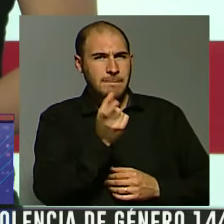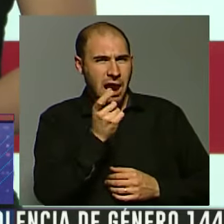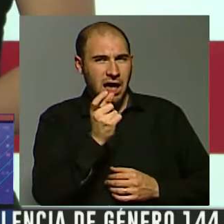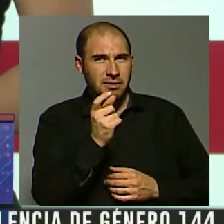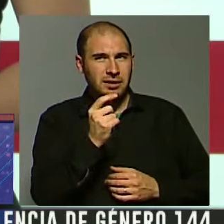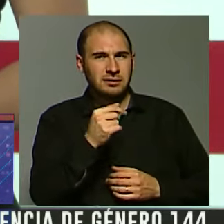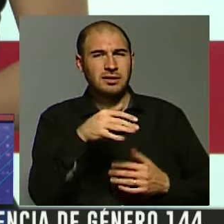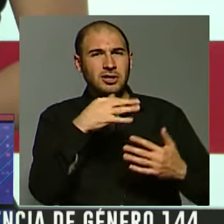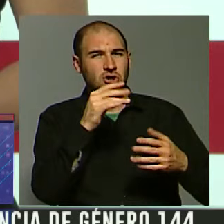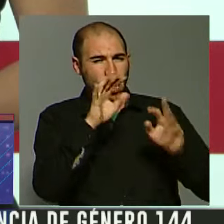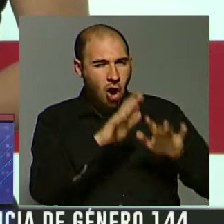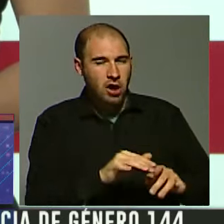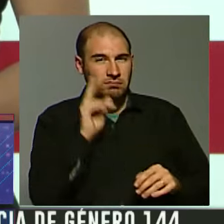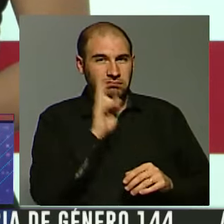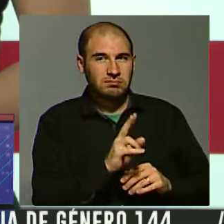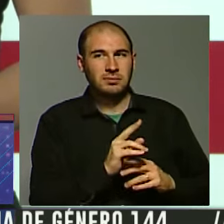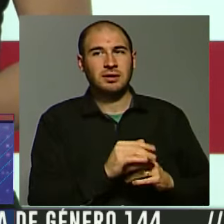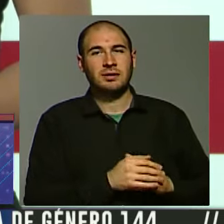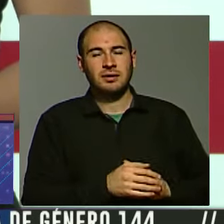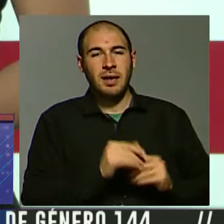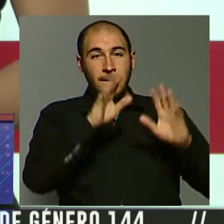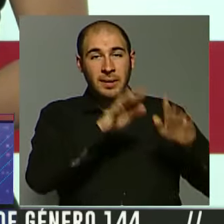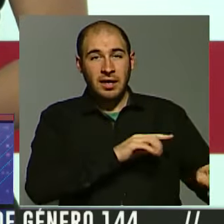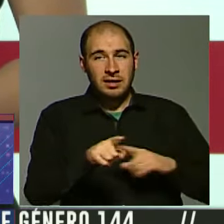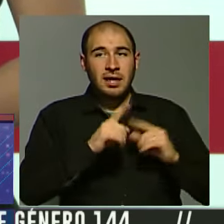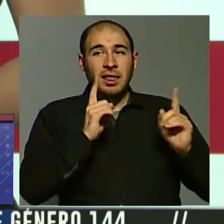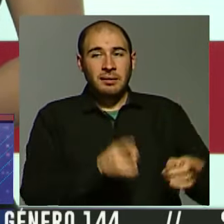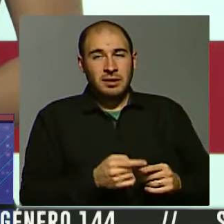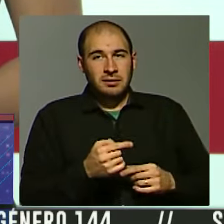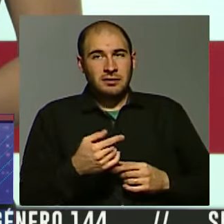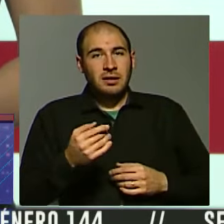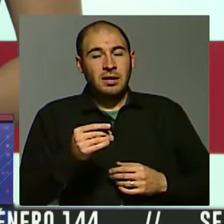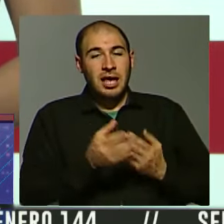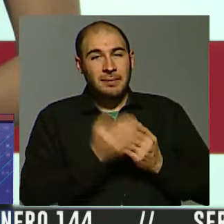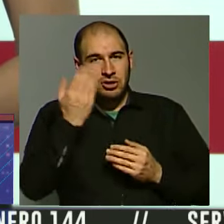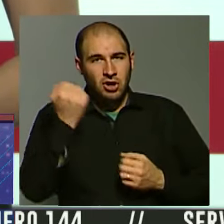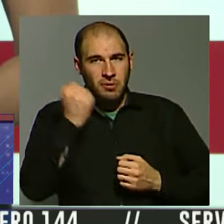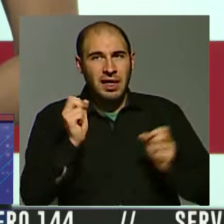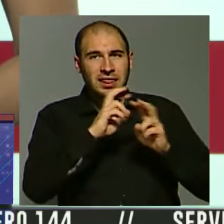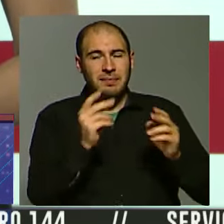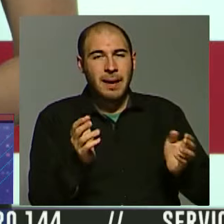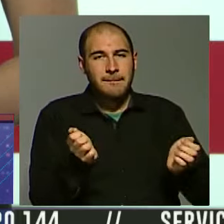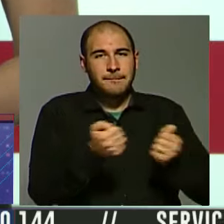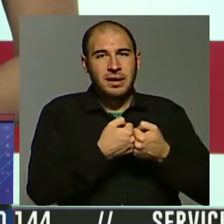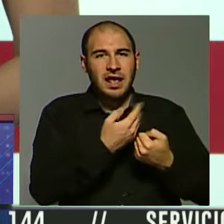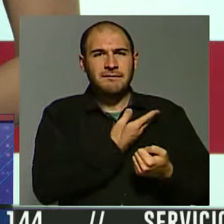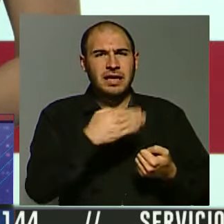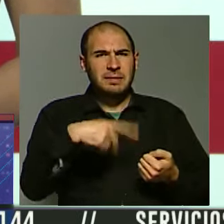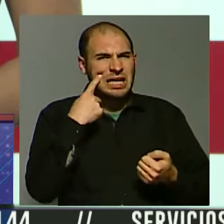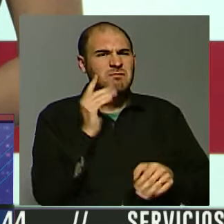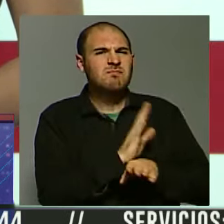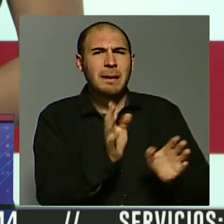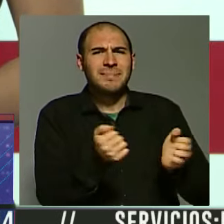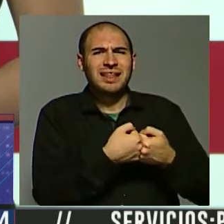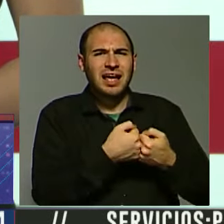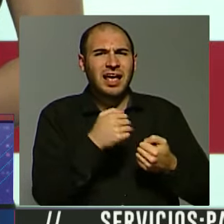las notas, que se ve no solamente en las páginas web, sino también lo escuchábamos decir a economistas, que es el tema del blindaje del FMI. ¿Qué significa esto del